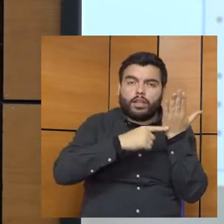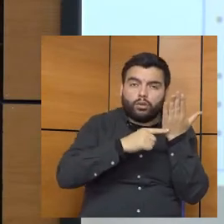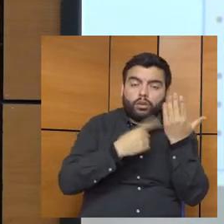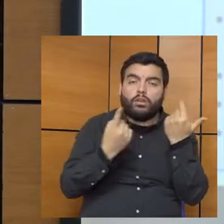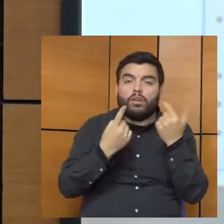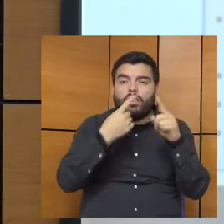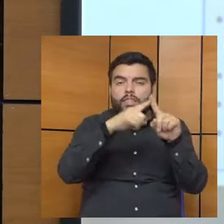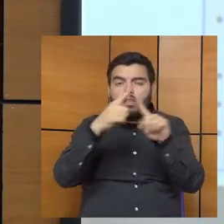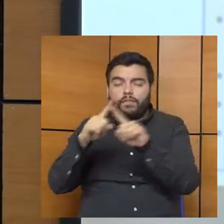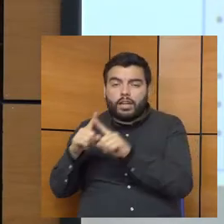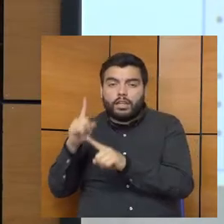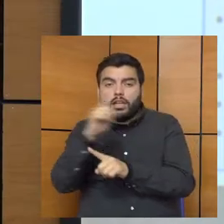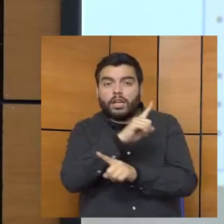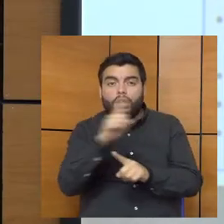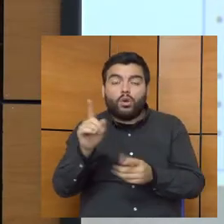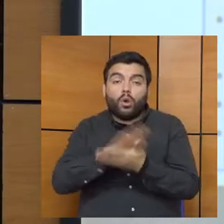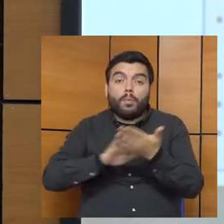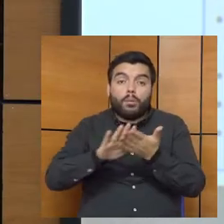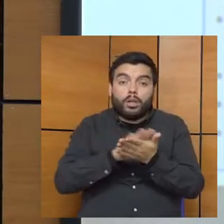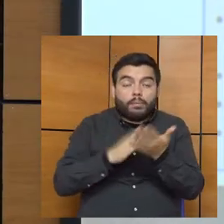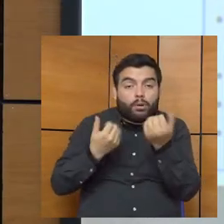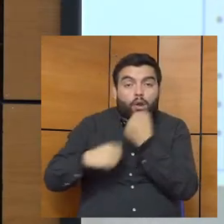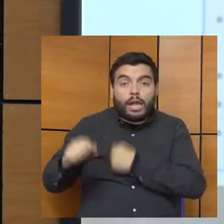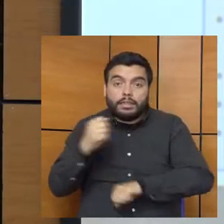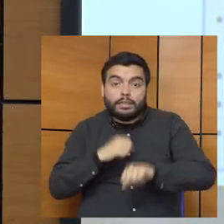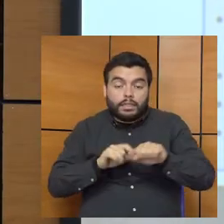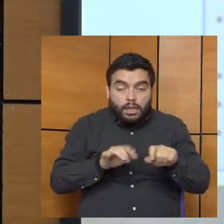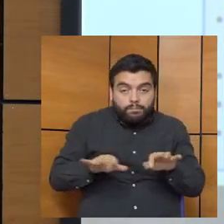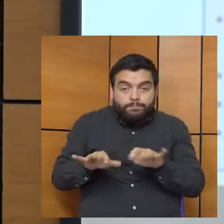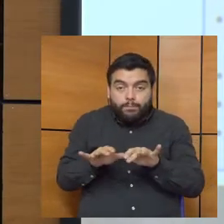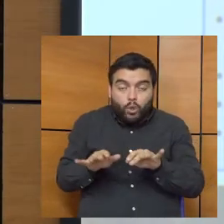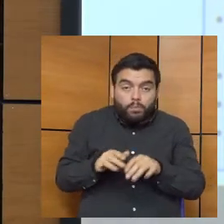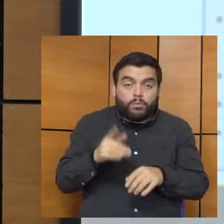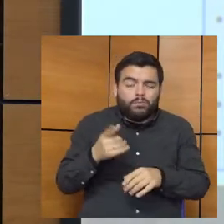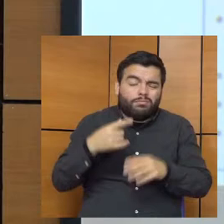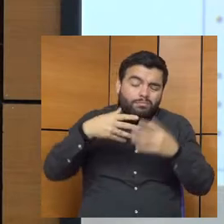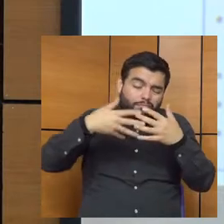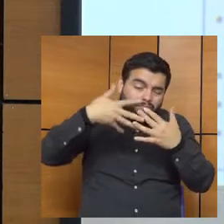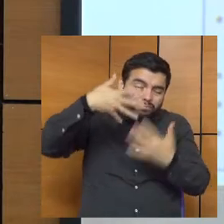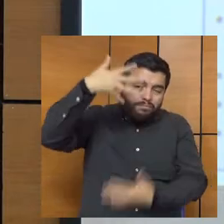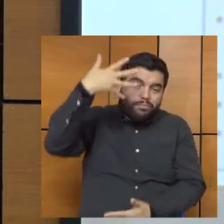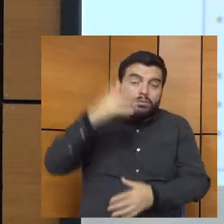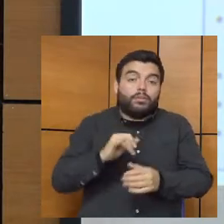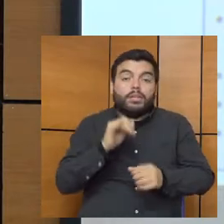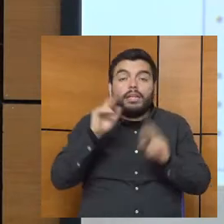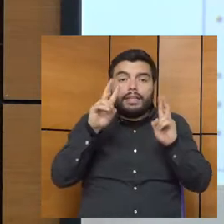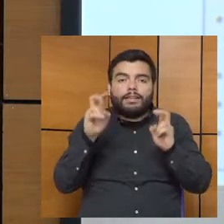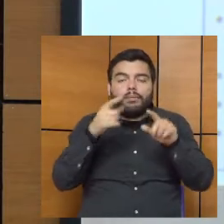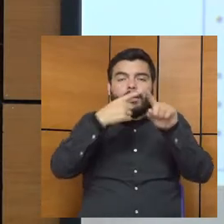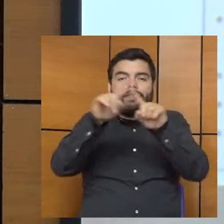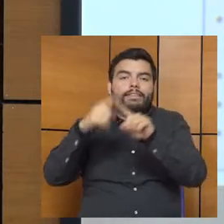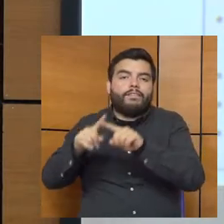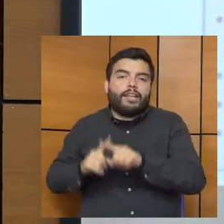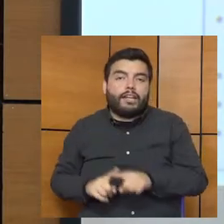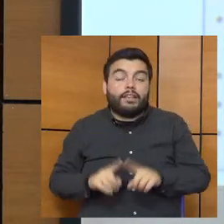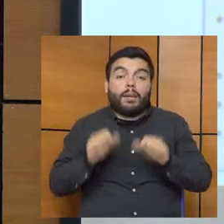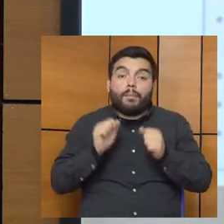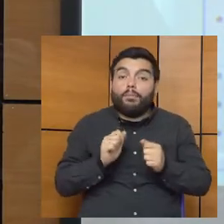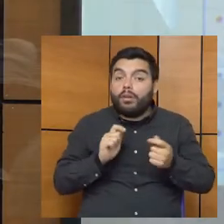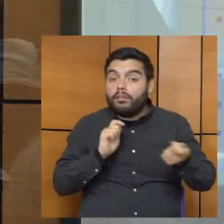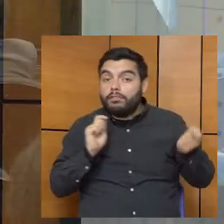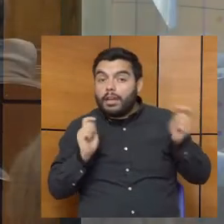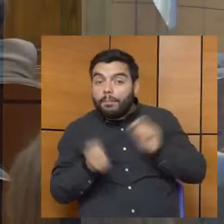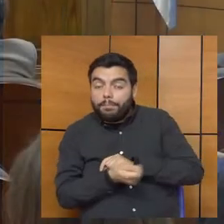multivariado, o la ansiedad computacional, etc. Una lista enorme de posibles variables que podrían